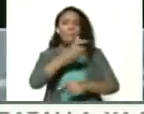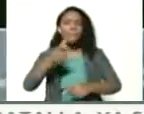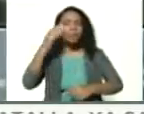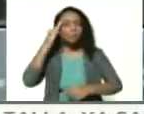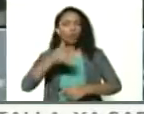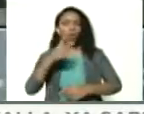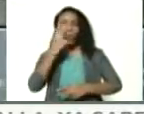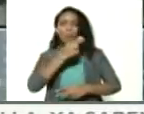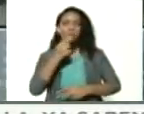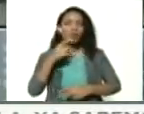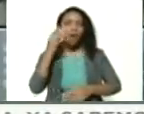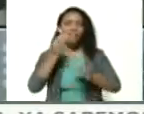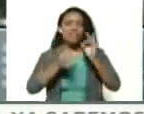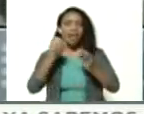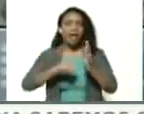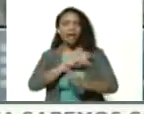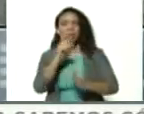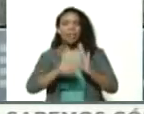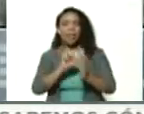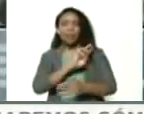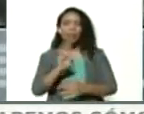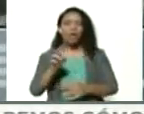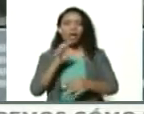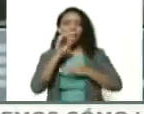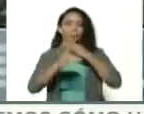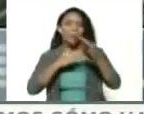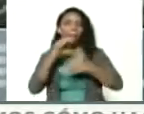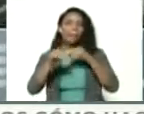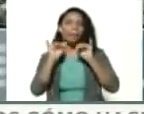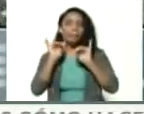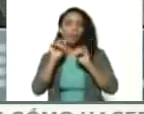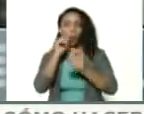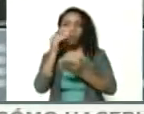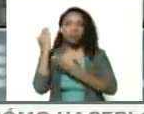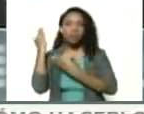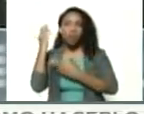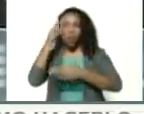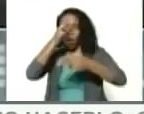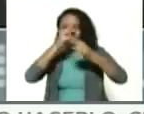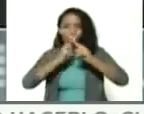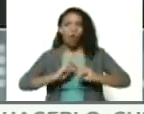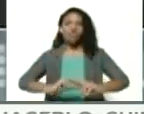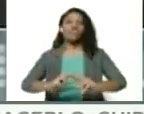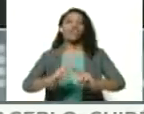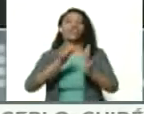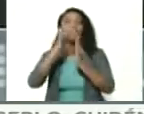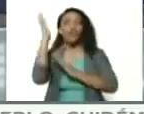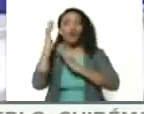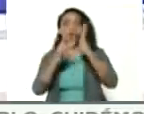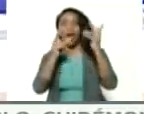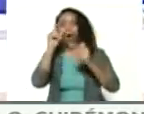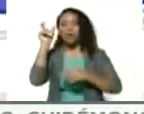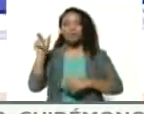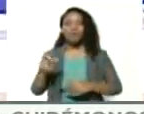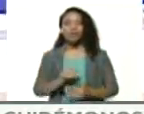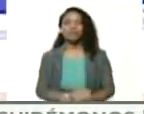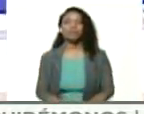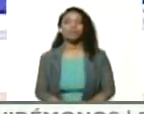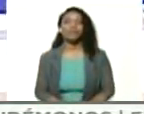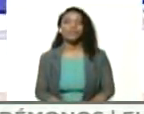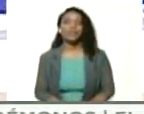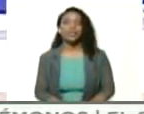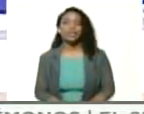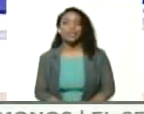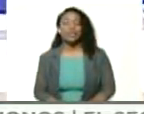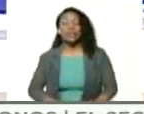a la Fiscalía General de la República. Relato de Pedro Carmona Estanga. Bueno, honor y gloria eterna a José Vicente Rangel. Jugó un